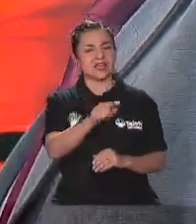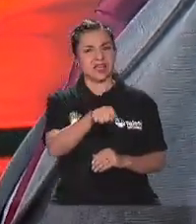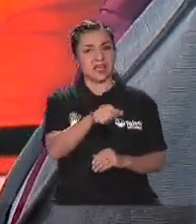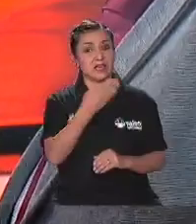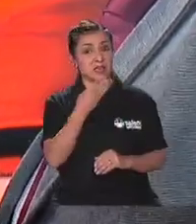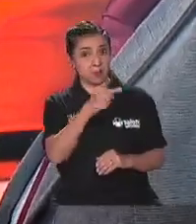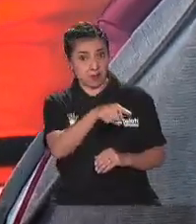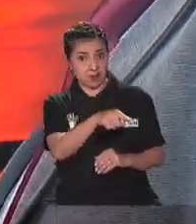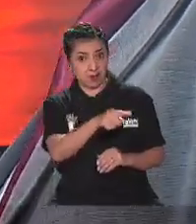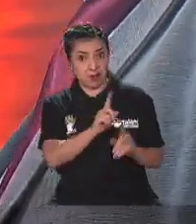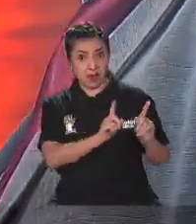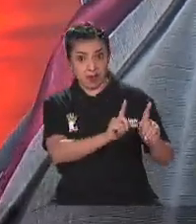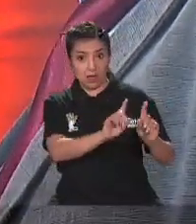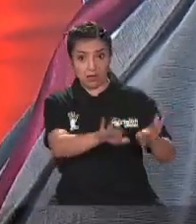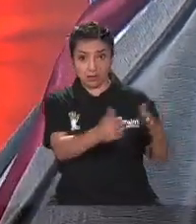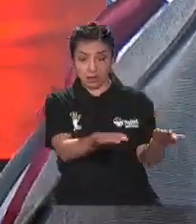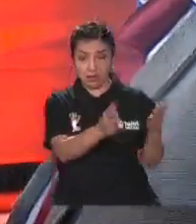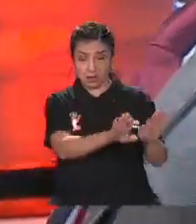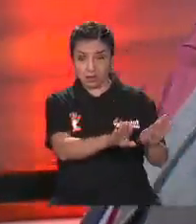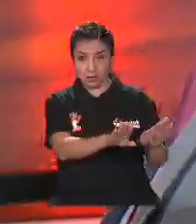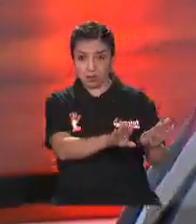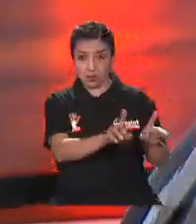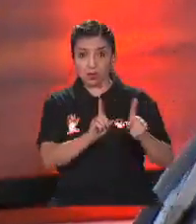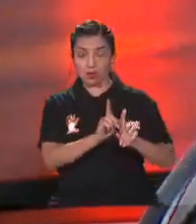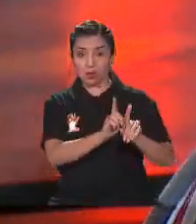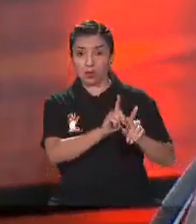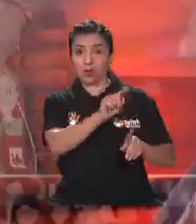¿Sí? Zabaleta, ¿estás ahí?